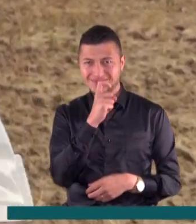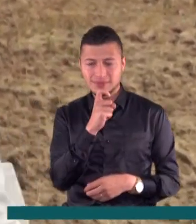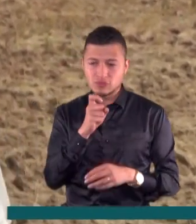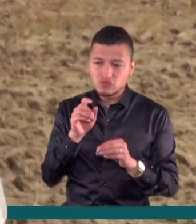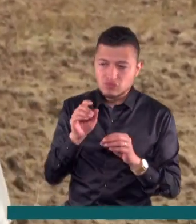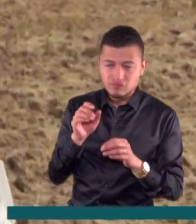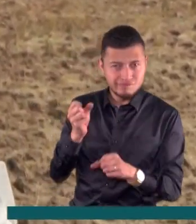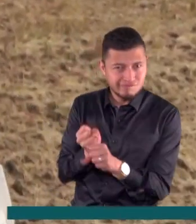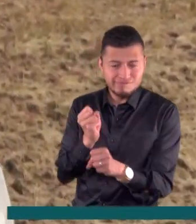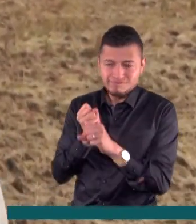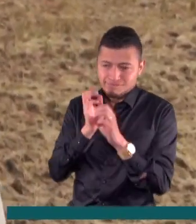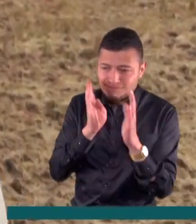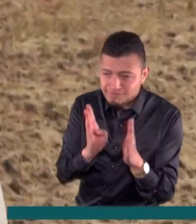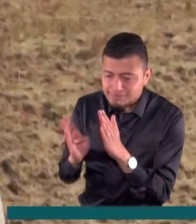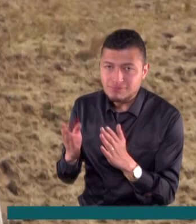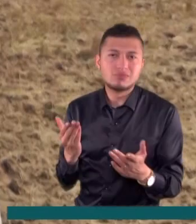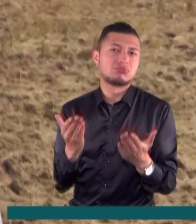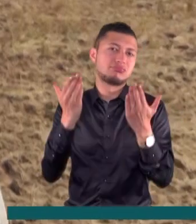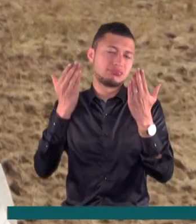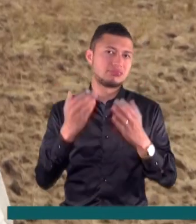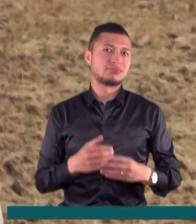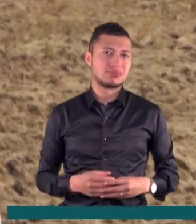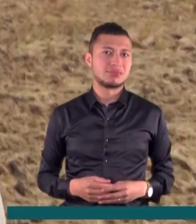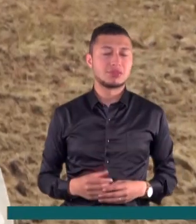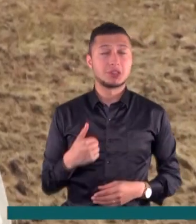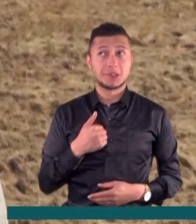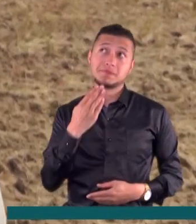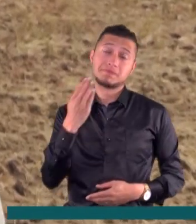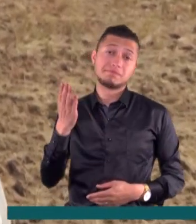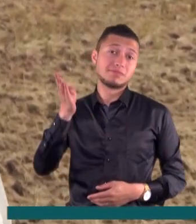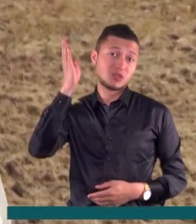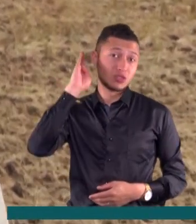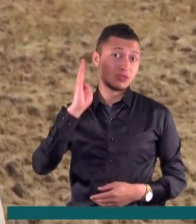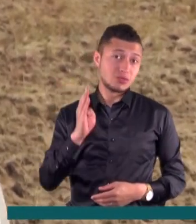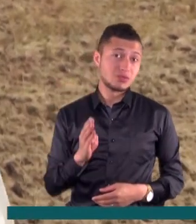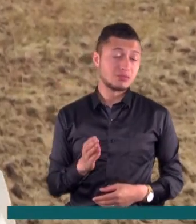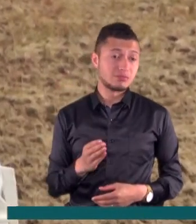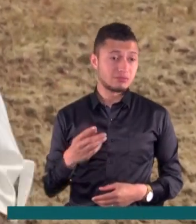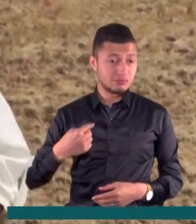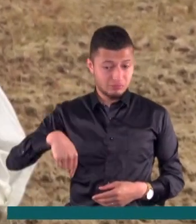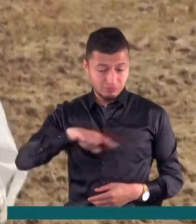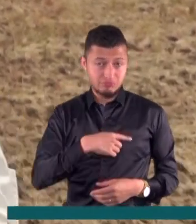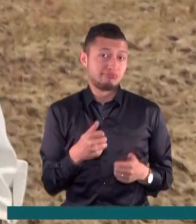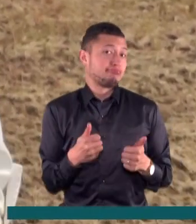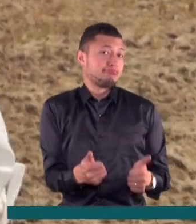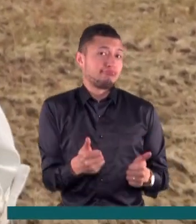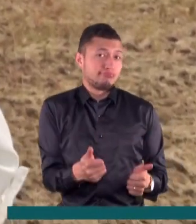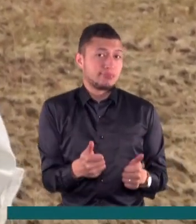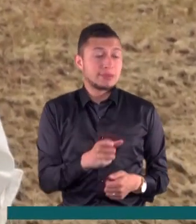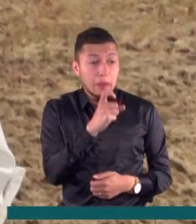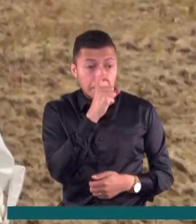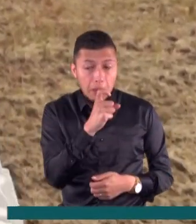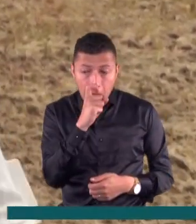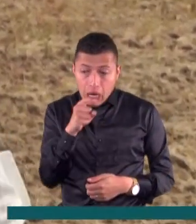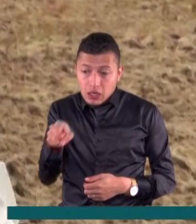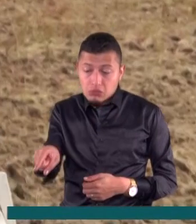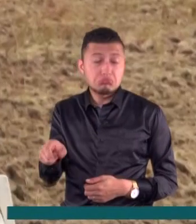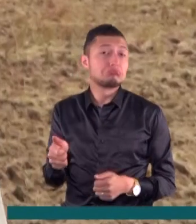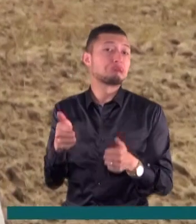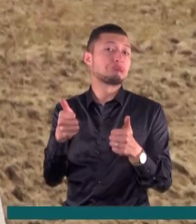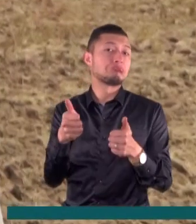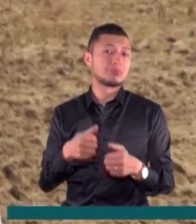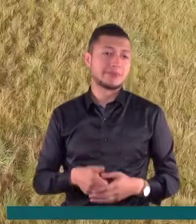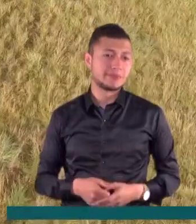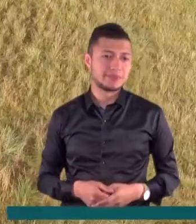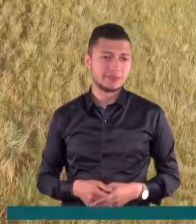cerdo casco de mula, y bueno, pues doy gracias a Dios que estamos bien. Los marranitos están